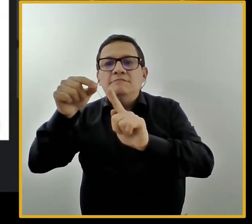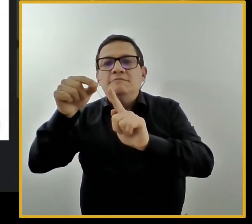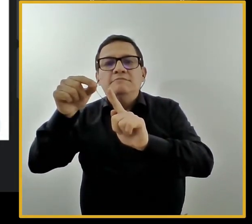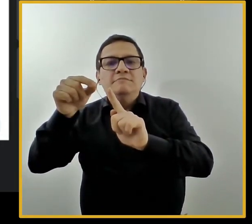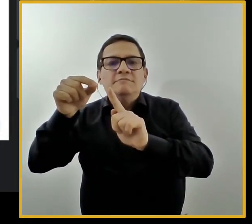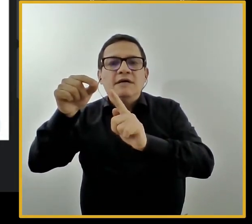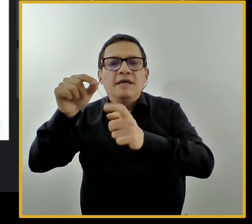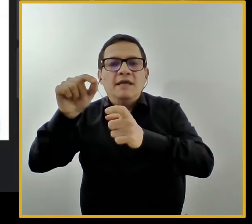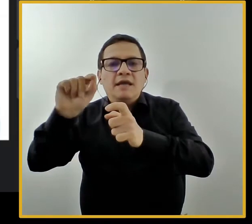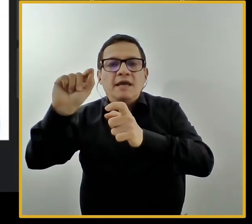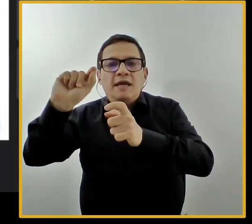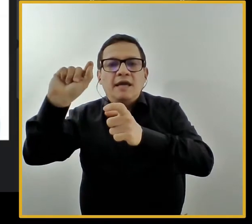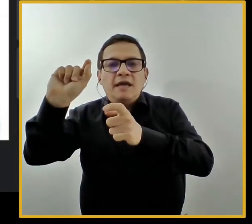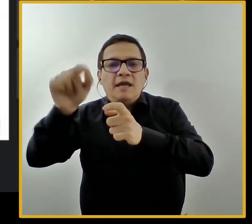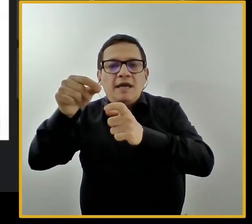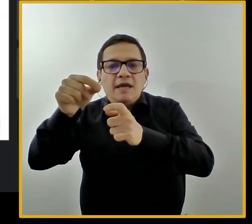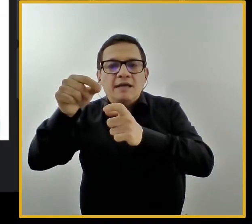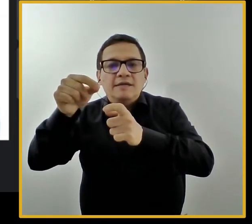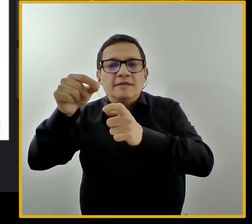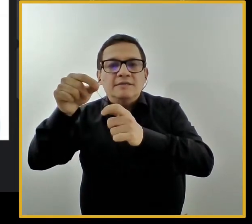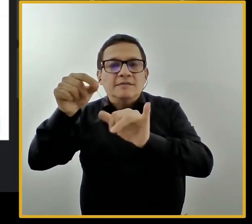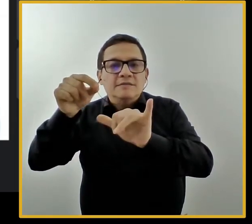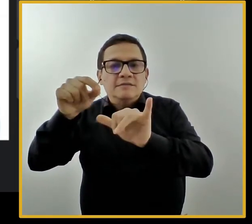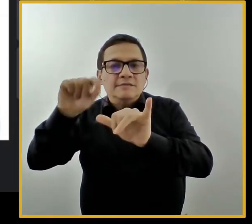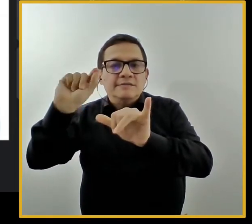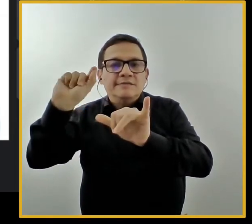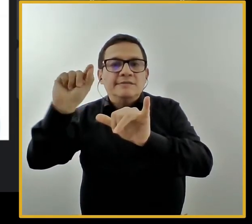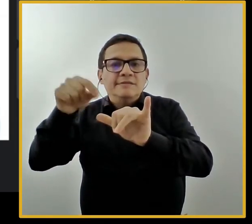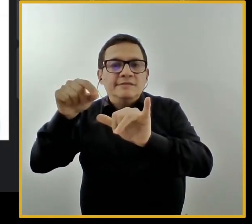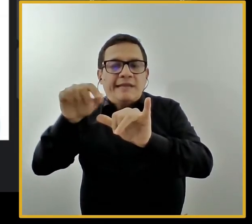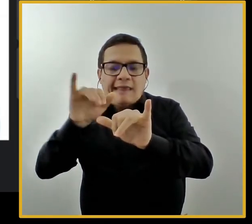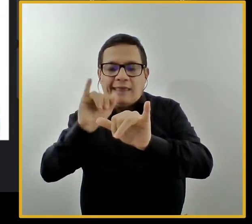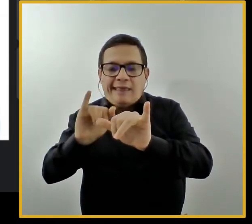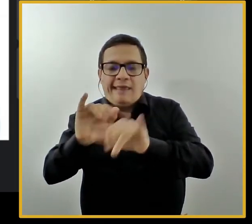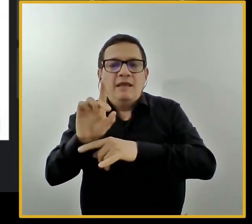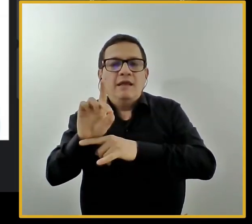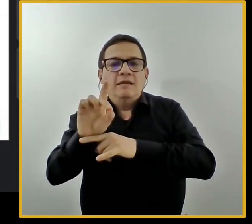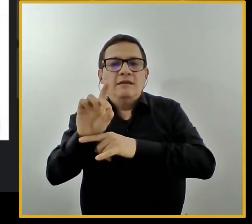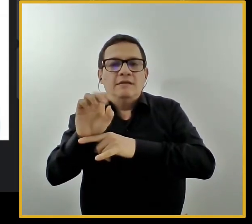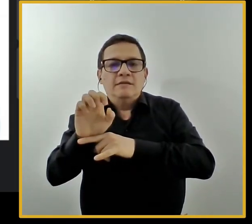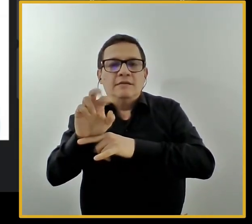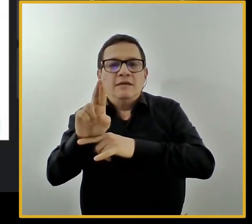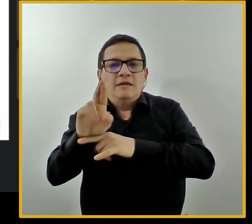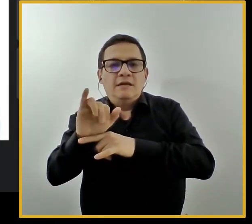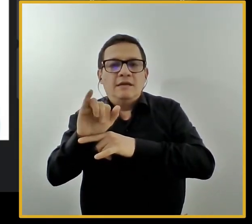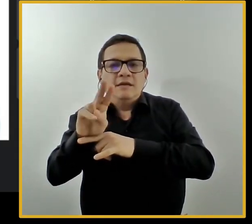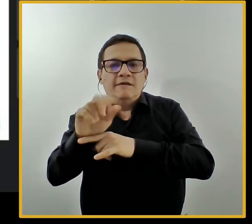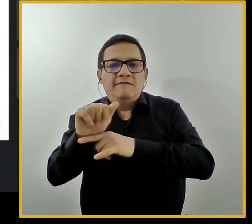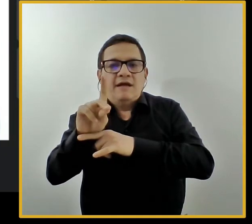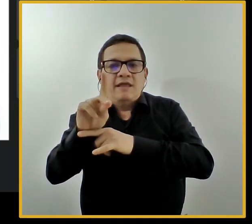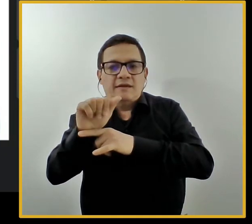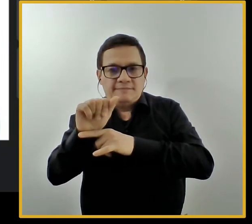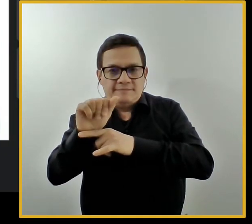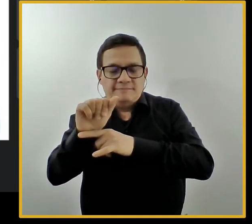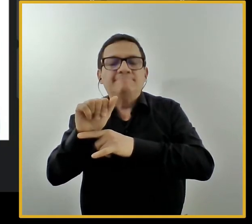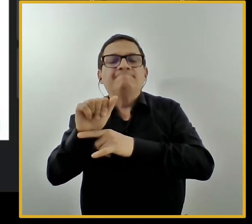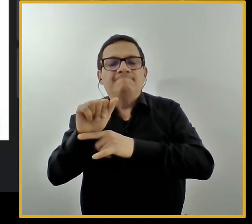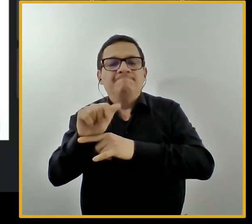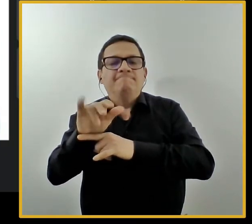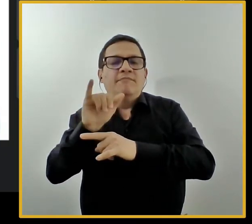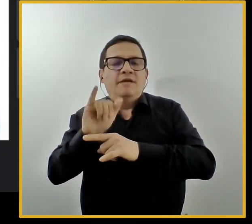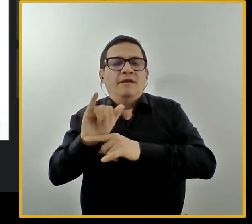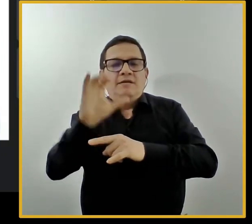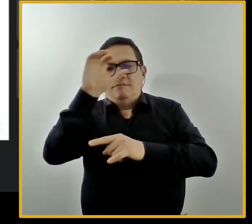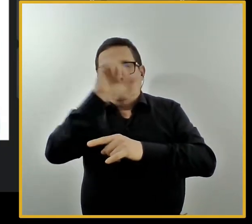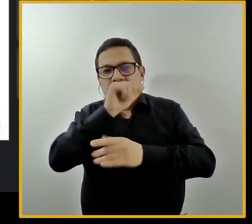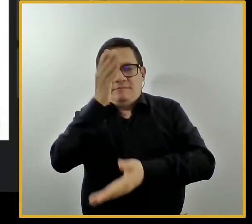pues cuando vamos a representar pues la derivada de ellas. Entonces hay que tener en cuenta que de